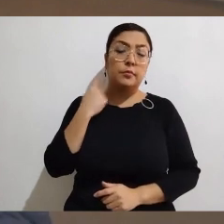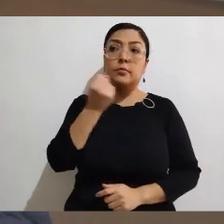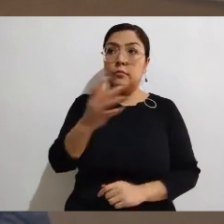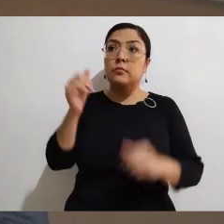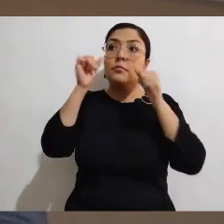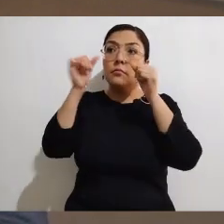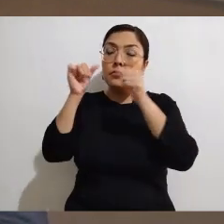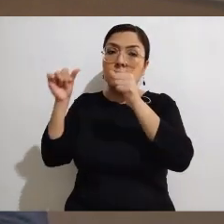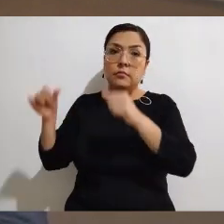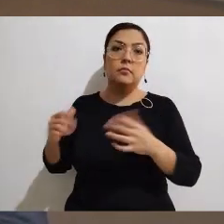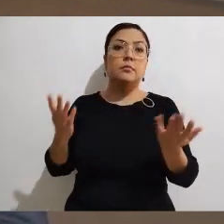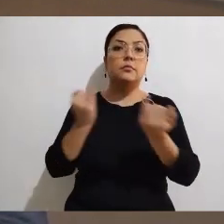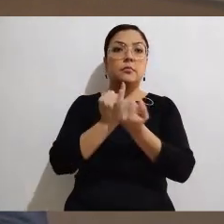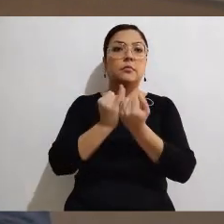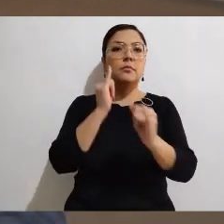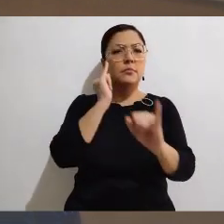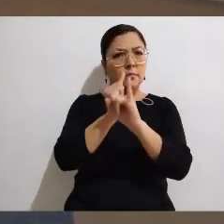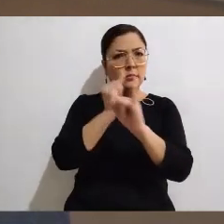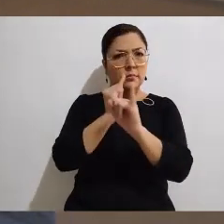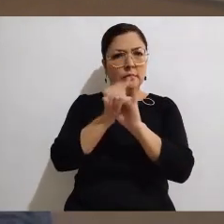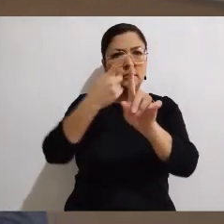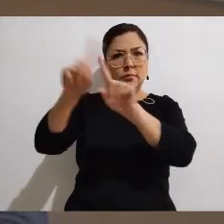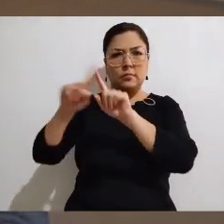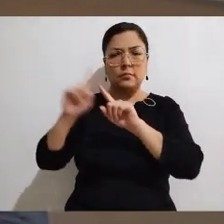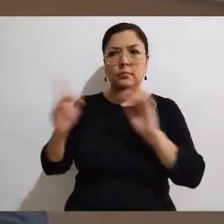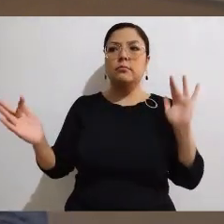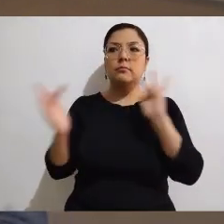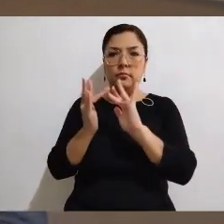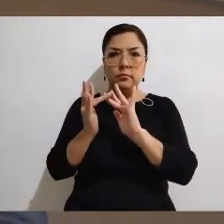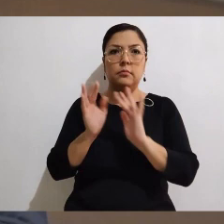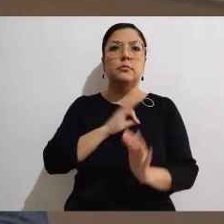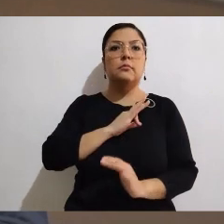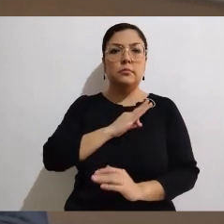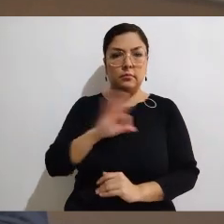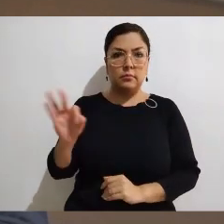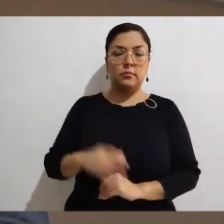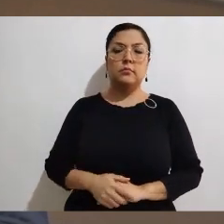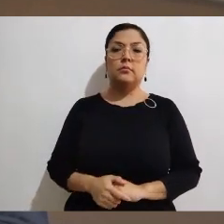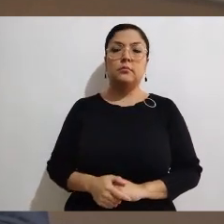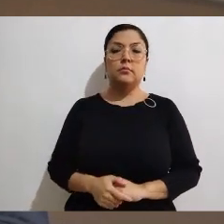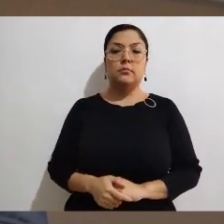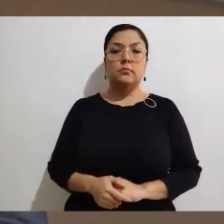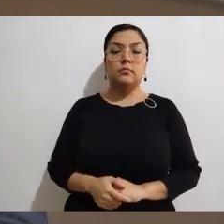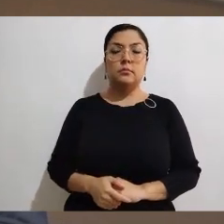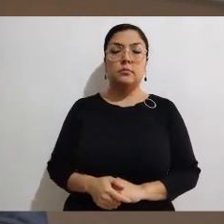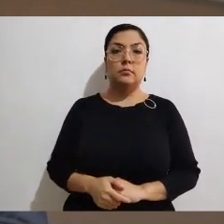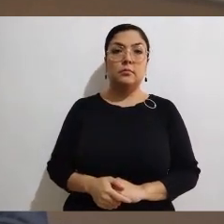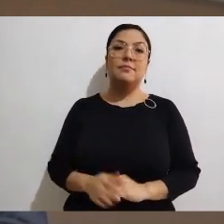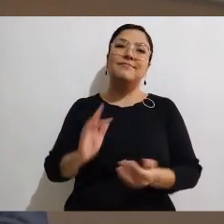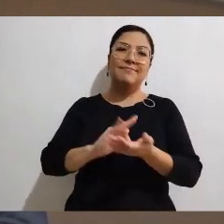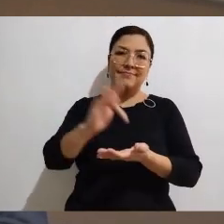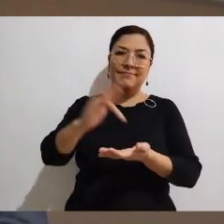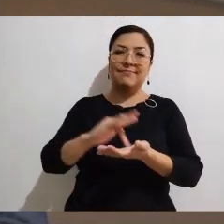vean las distintas plataformas electorales para que a efectos de poder ejercer un voto libre y razonado. Muchas